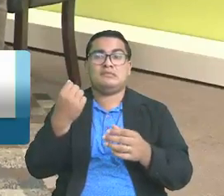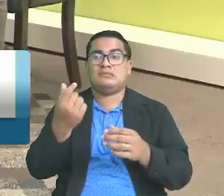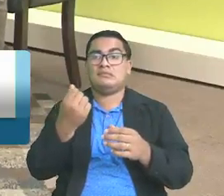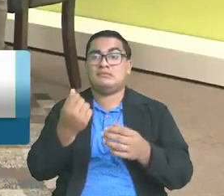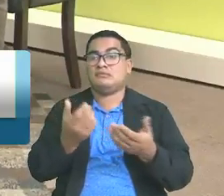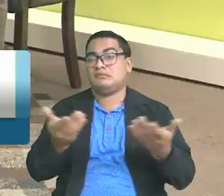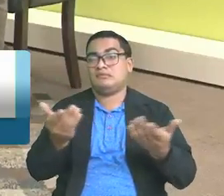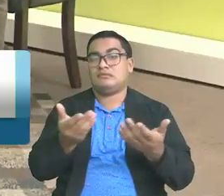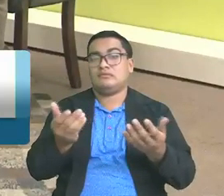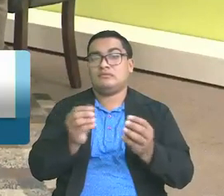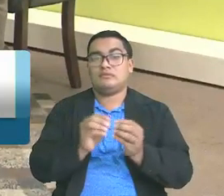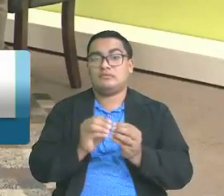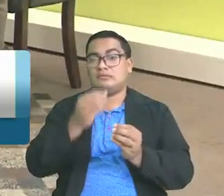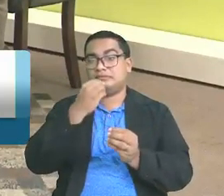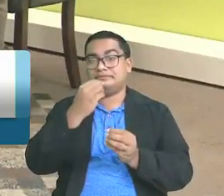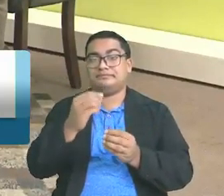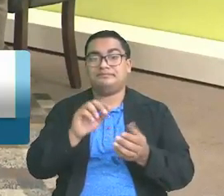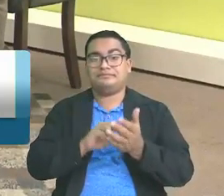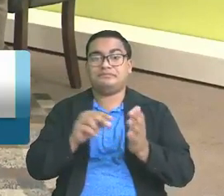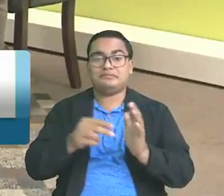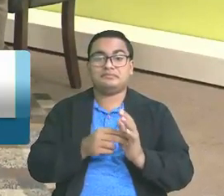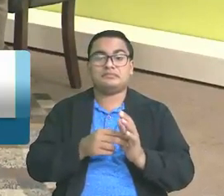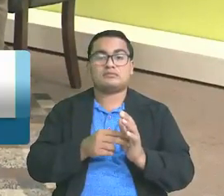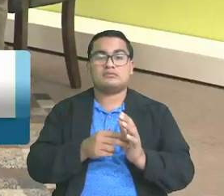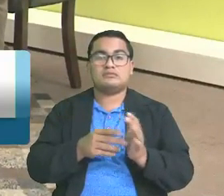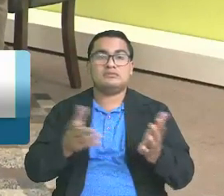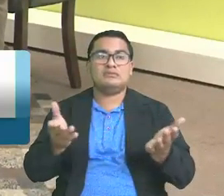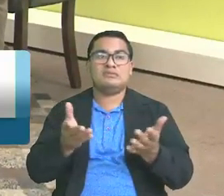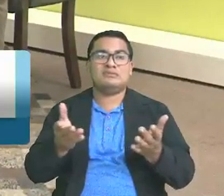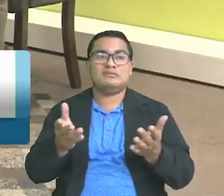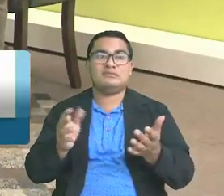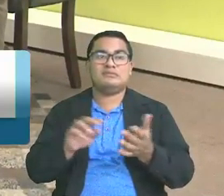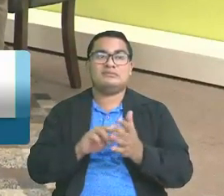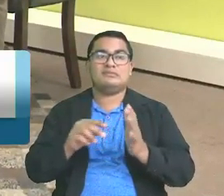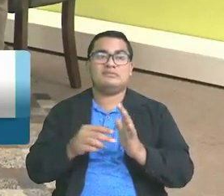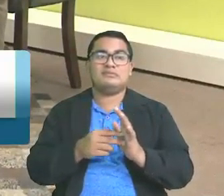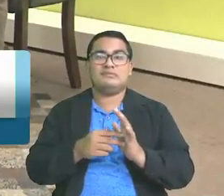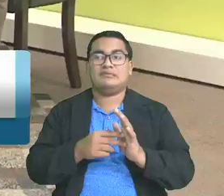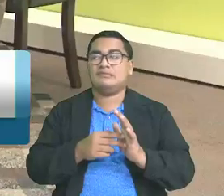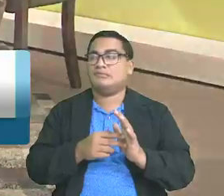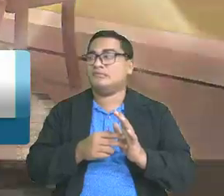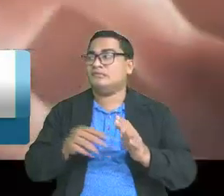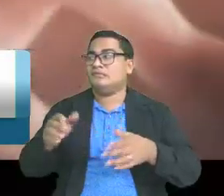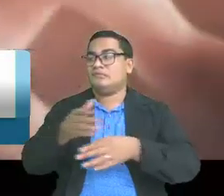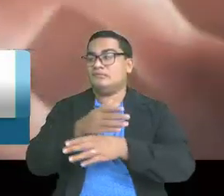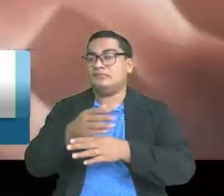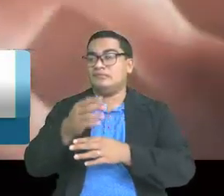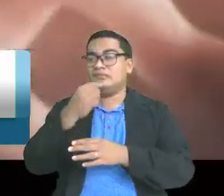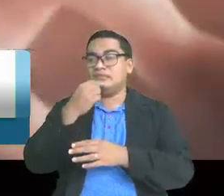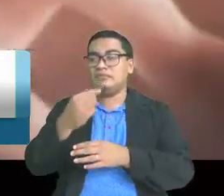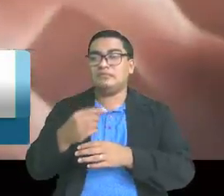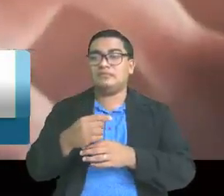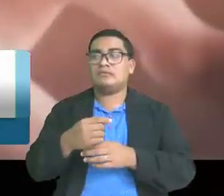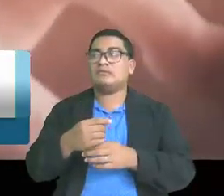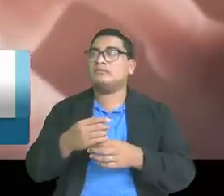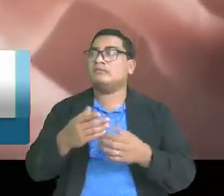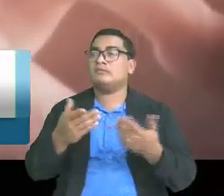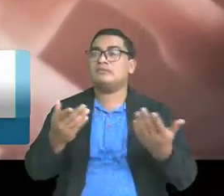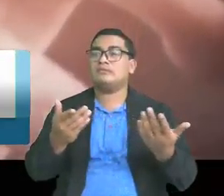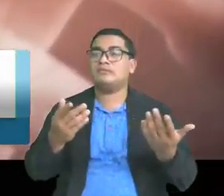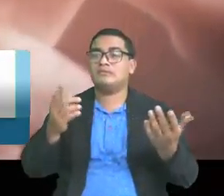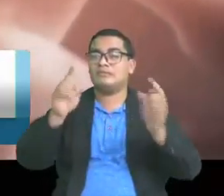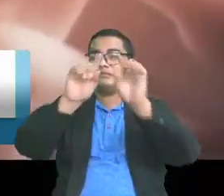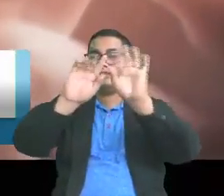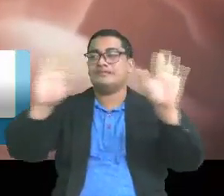cierre o de tope que sale el intestino. Correcto. No es que el intestino se inflamó. No es que el intestino se inflamó. Hay que dejarlo claro.